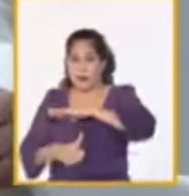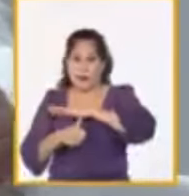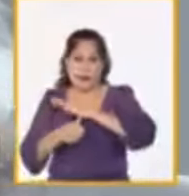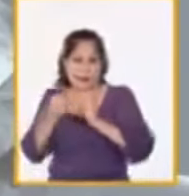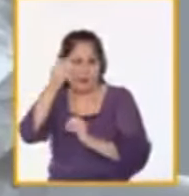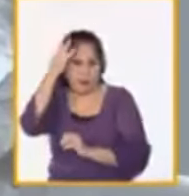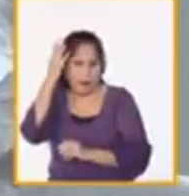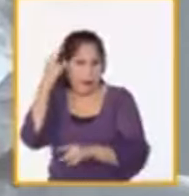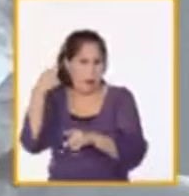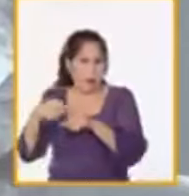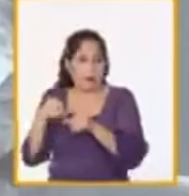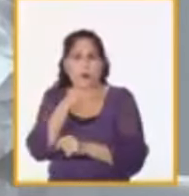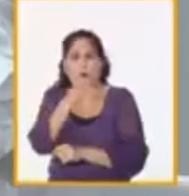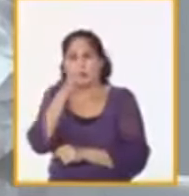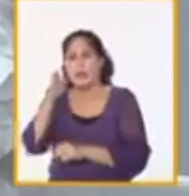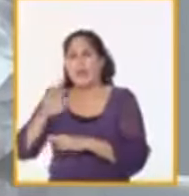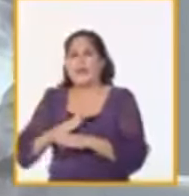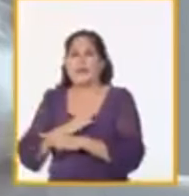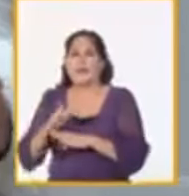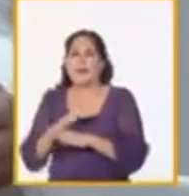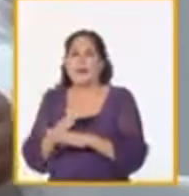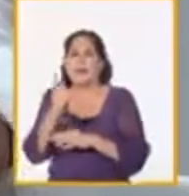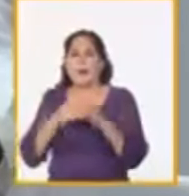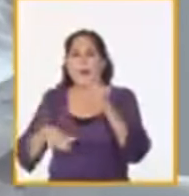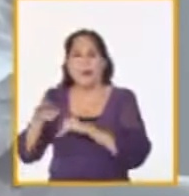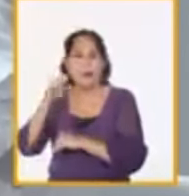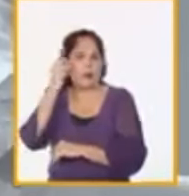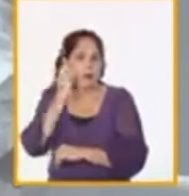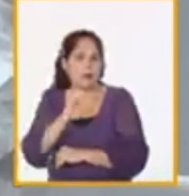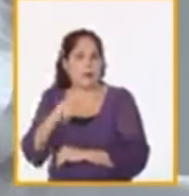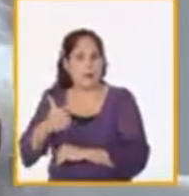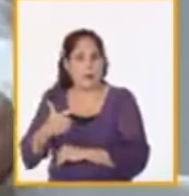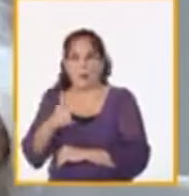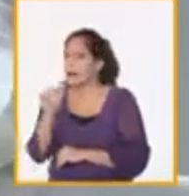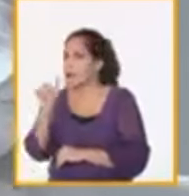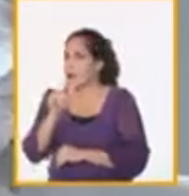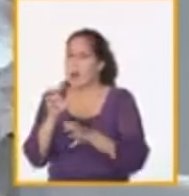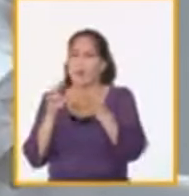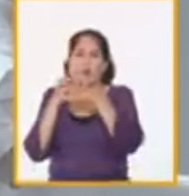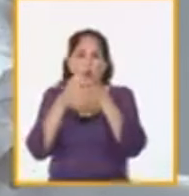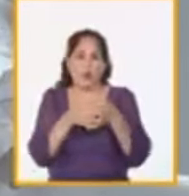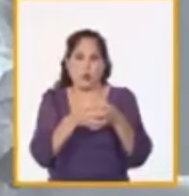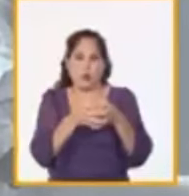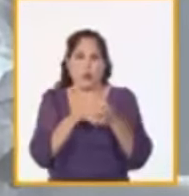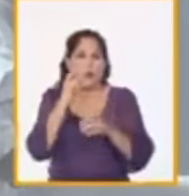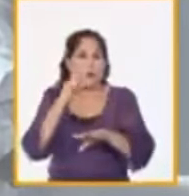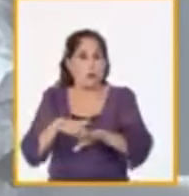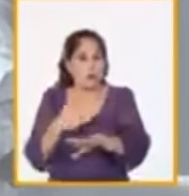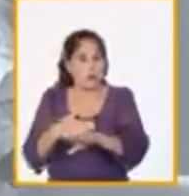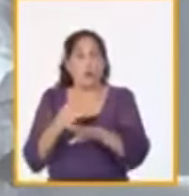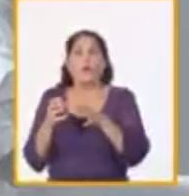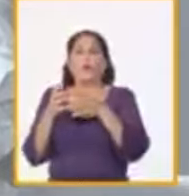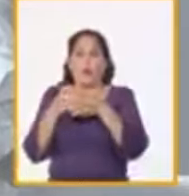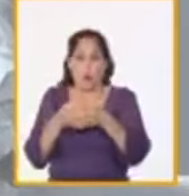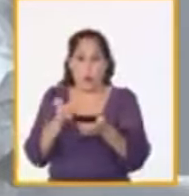los recorridos del primer ministro, del vicepresidente de la República, de la viceprimera ministra Inés,